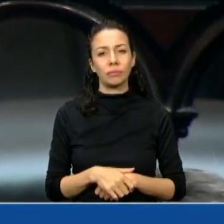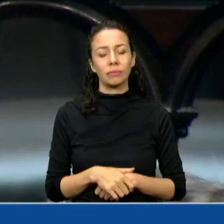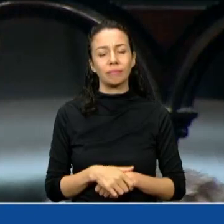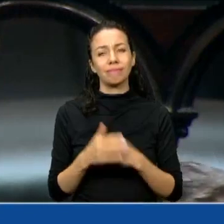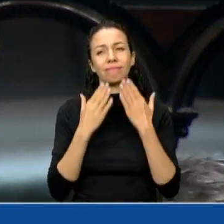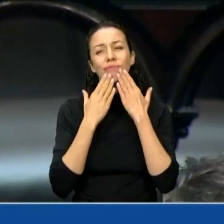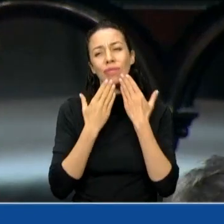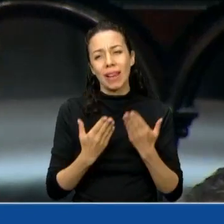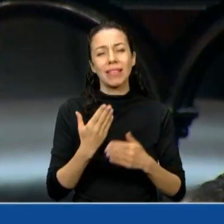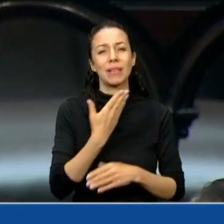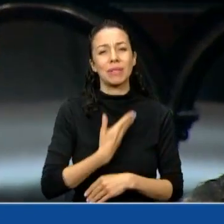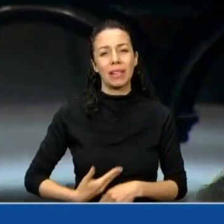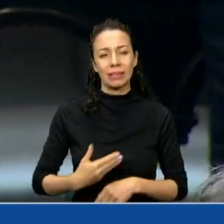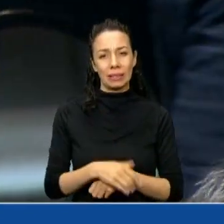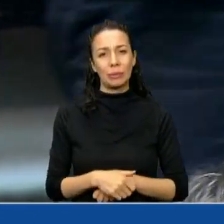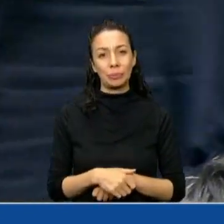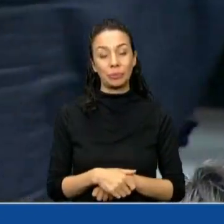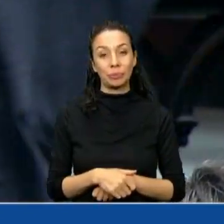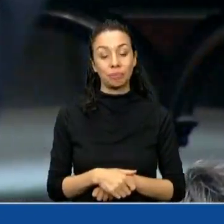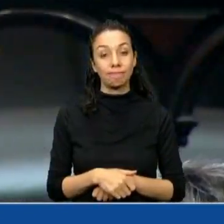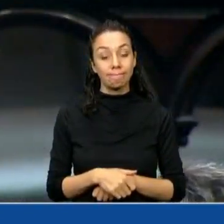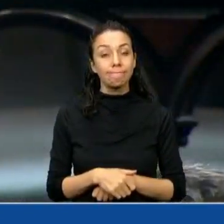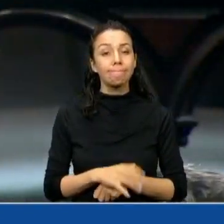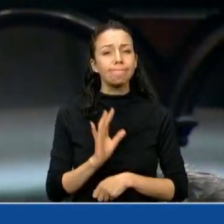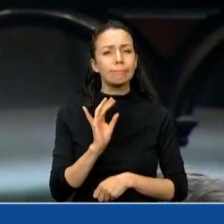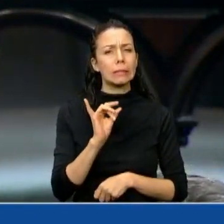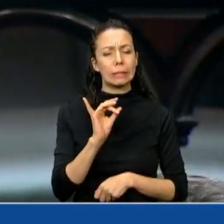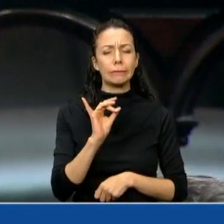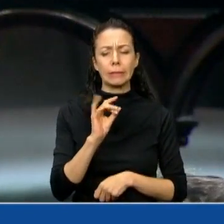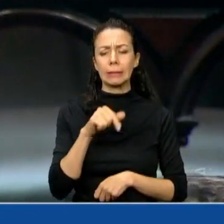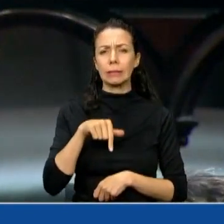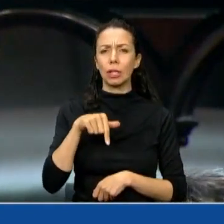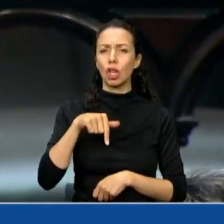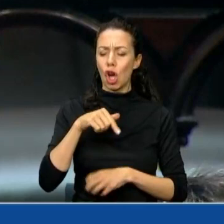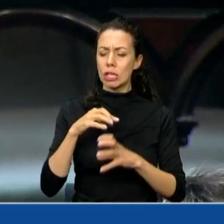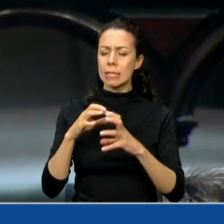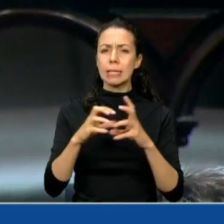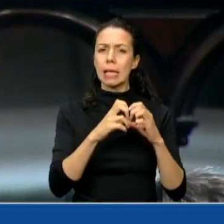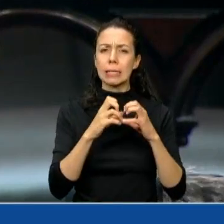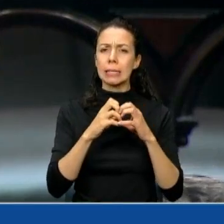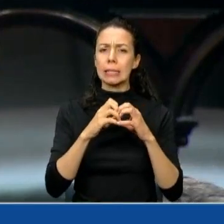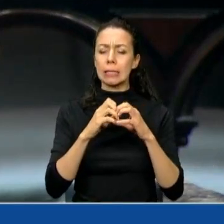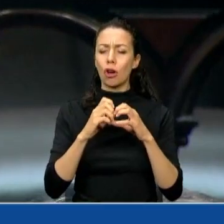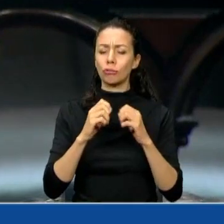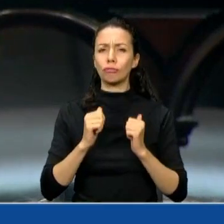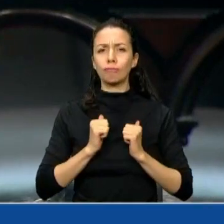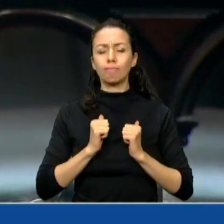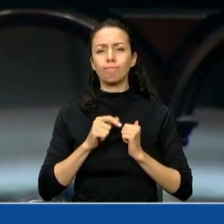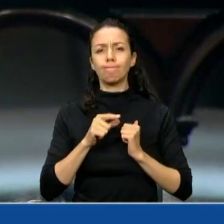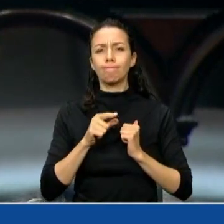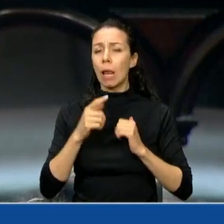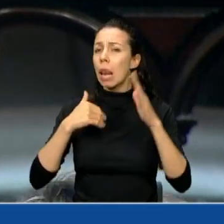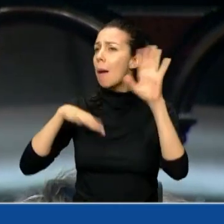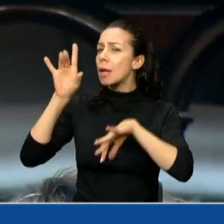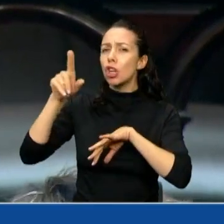Gracias, señor presidente. Es muy difícil estar sentado en esta sesión en el lugar que la mayoría no valora, que